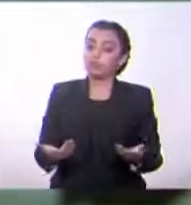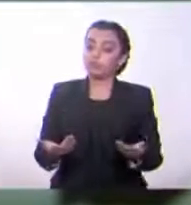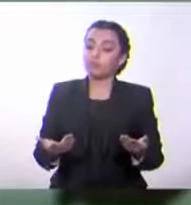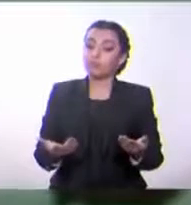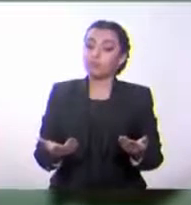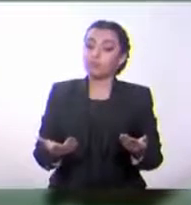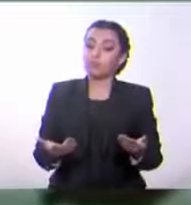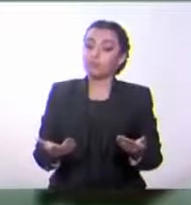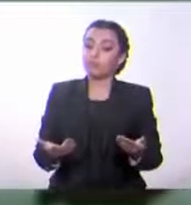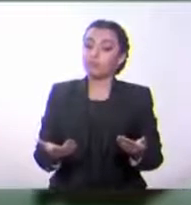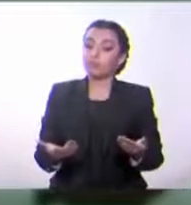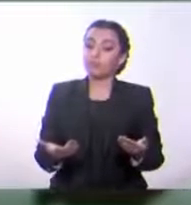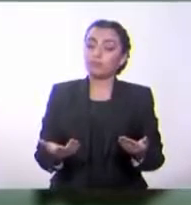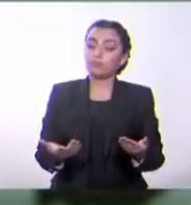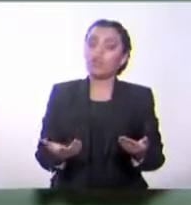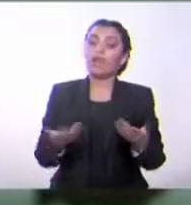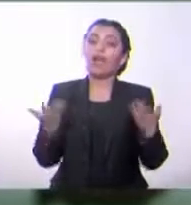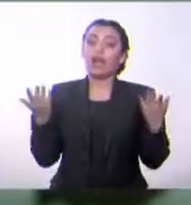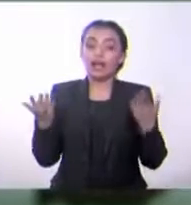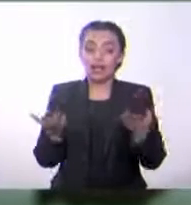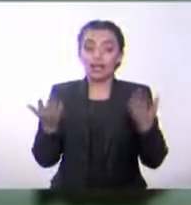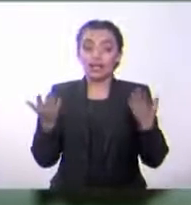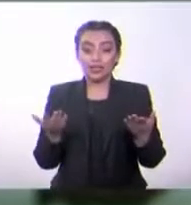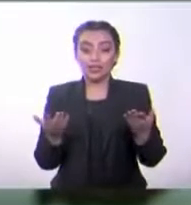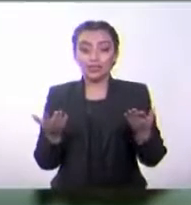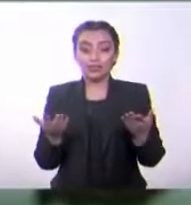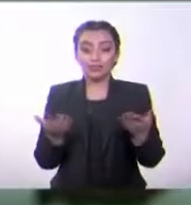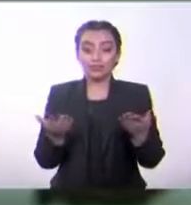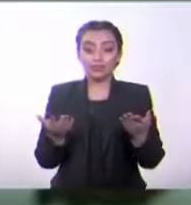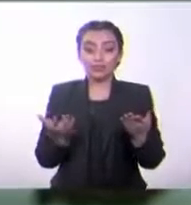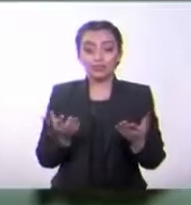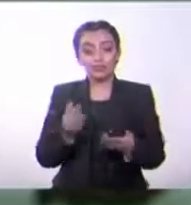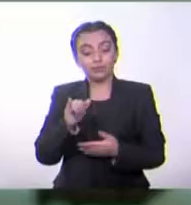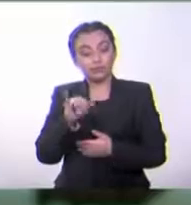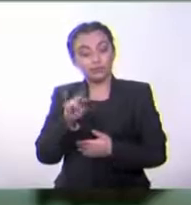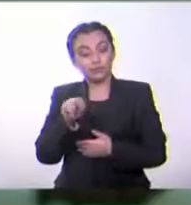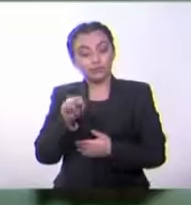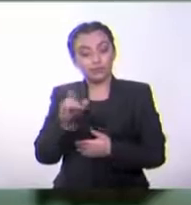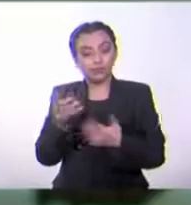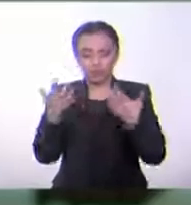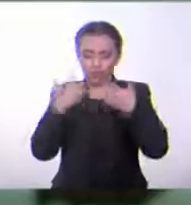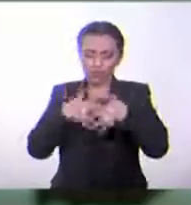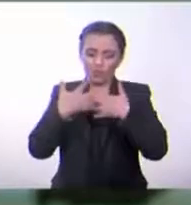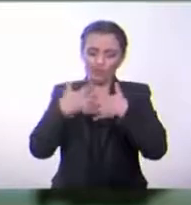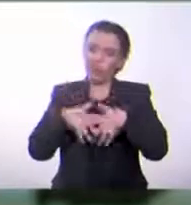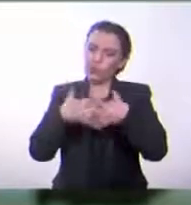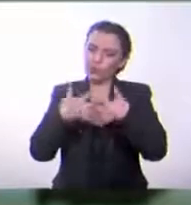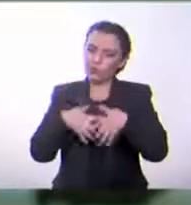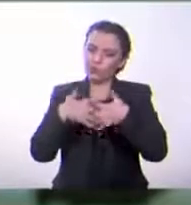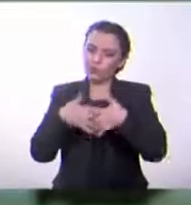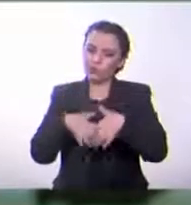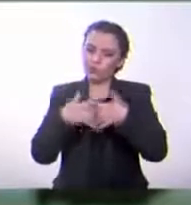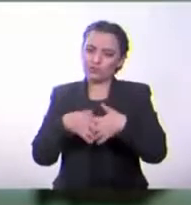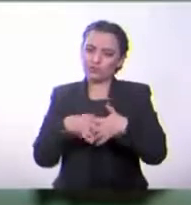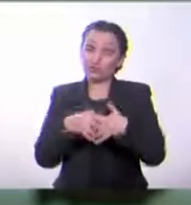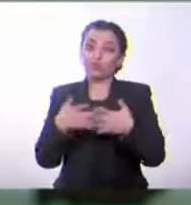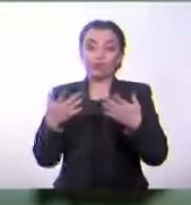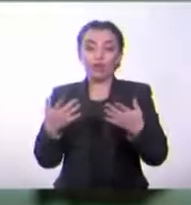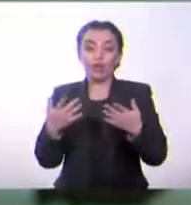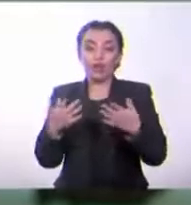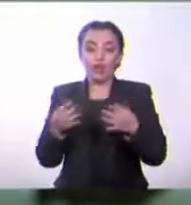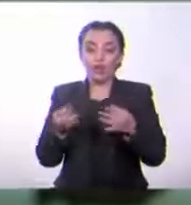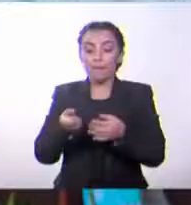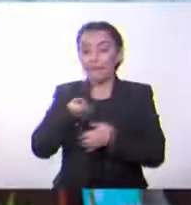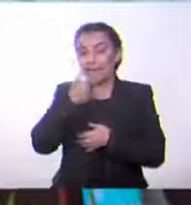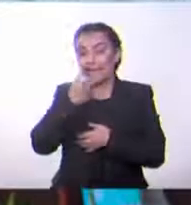Estas tienen más aplicaciones a nivel industrial. También tienen aplicaciones en farmacéutica o